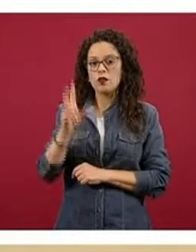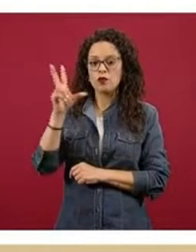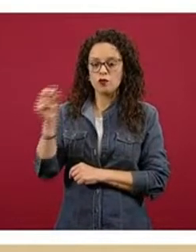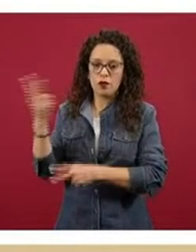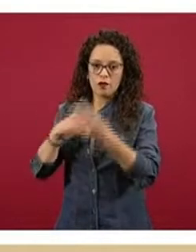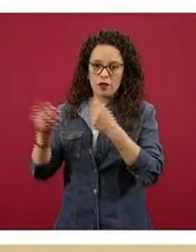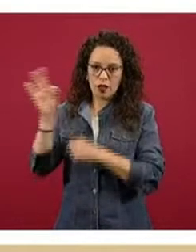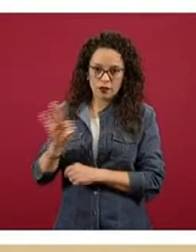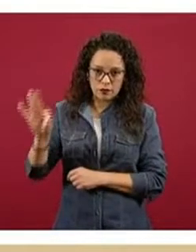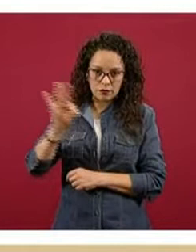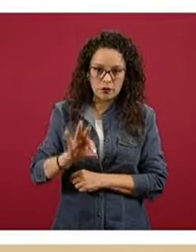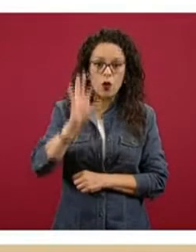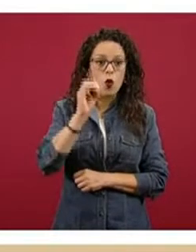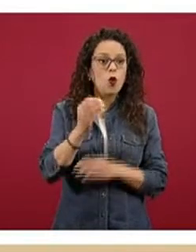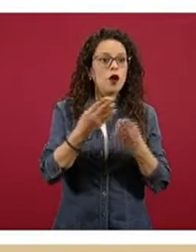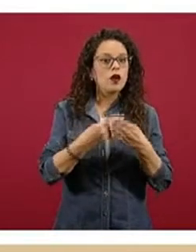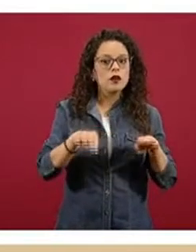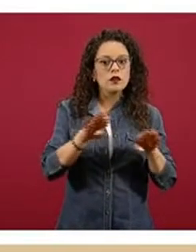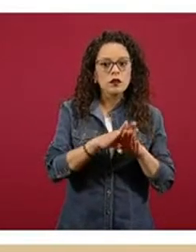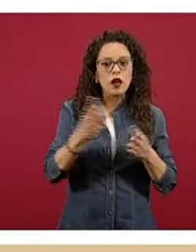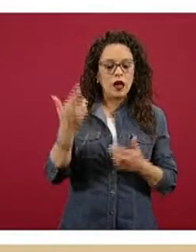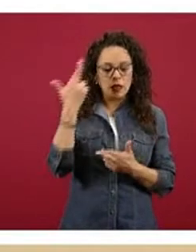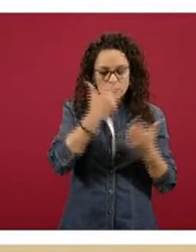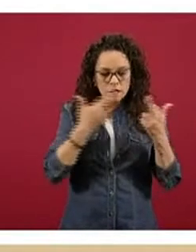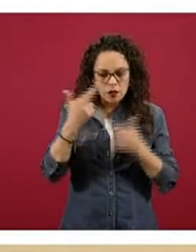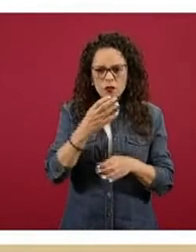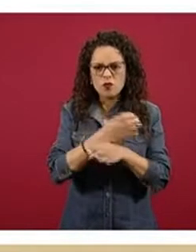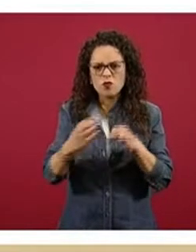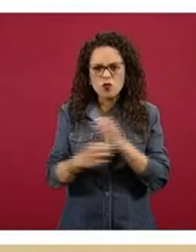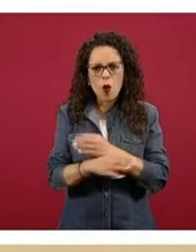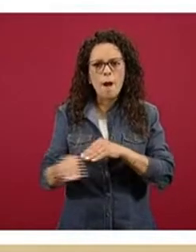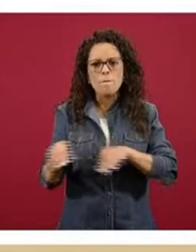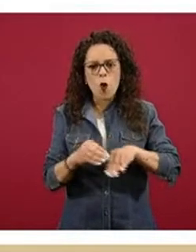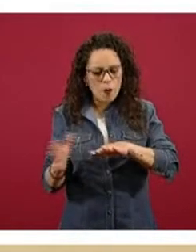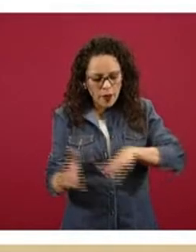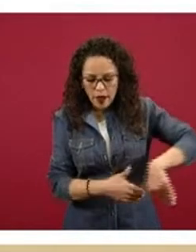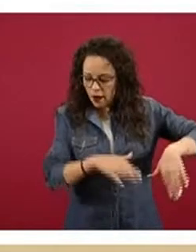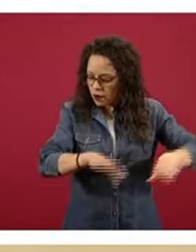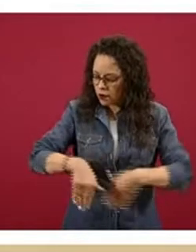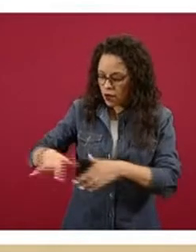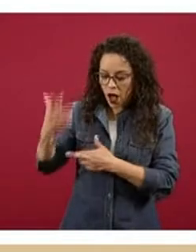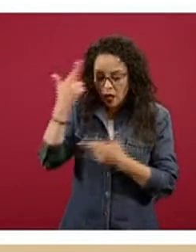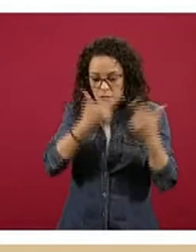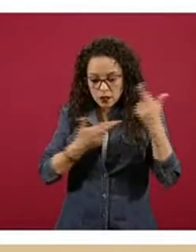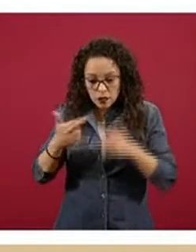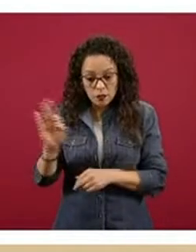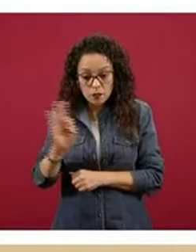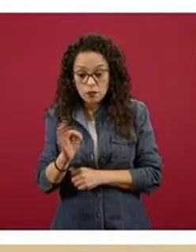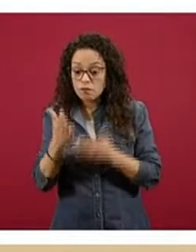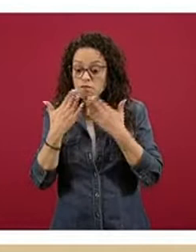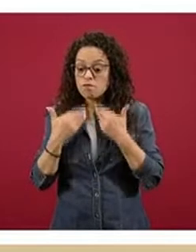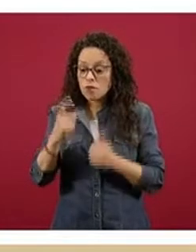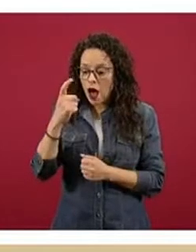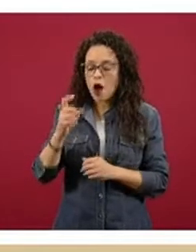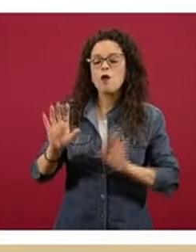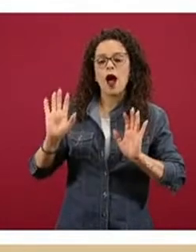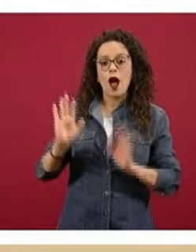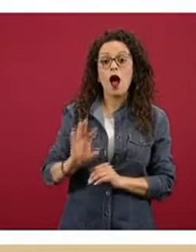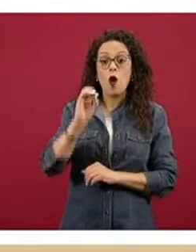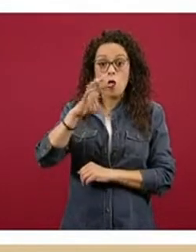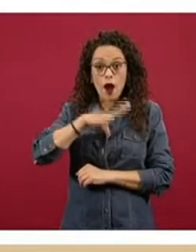dije, verificar que no haya ahí estancamiento de agua donde puede reproducirse el mosco o colocar los huevecillos para